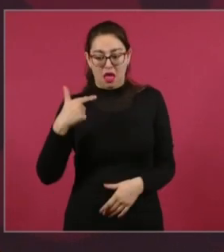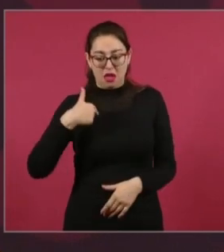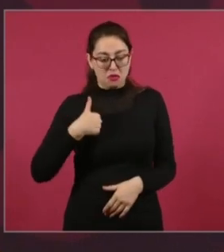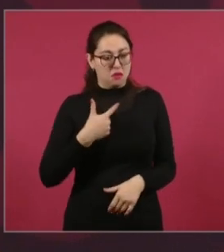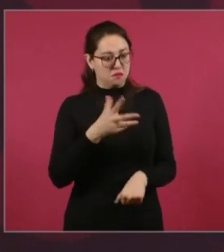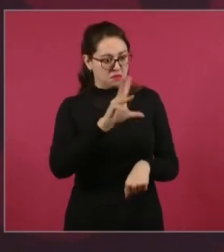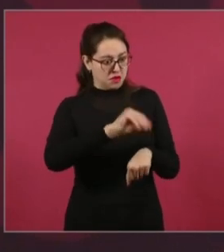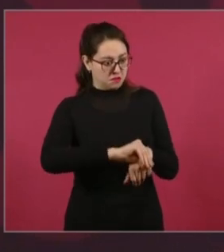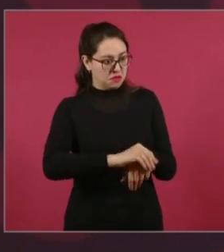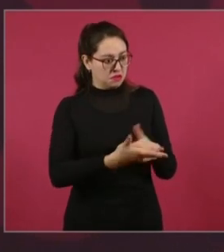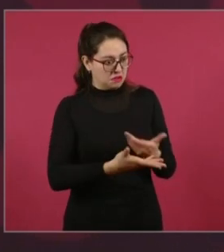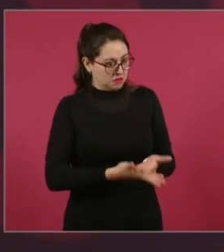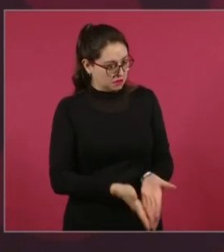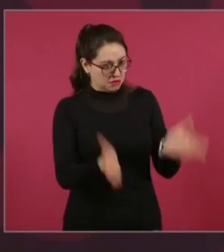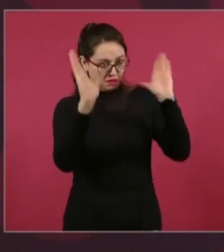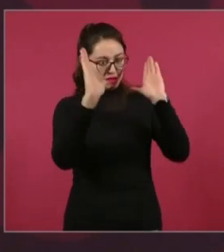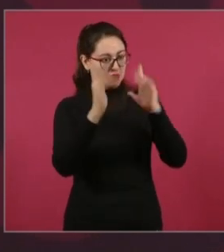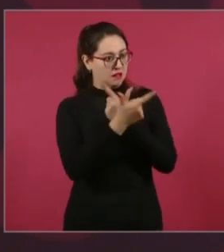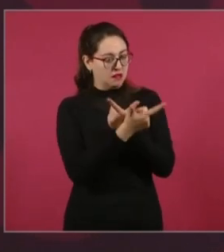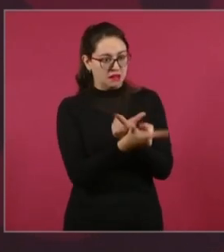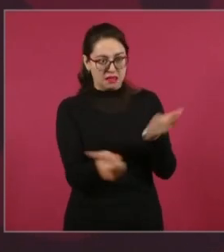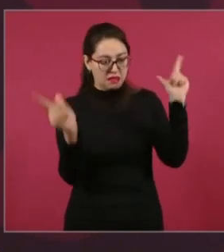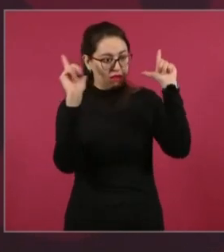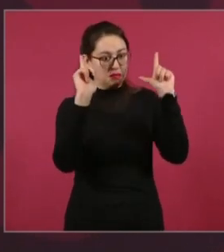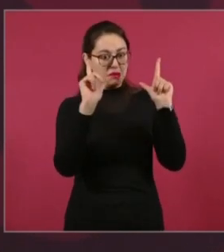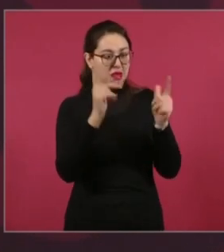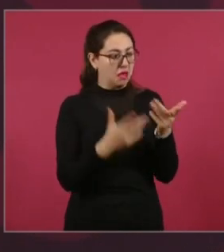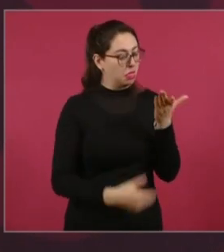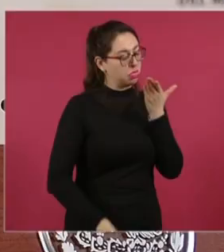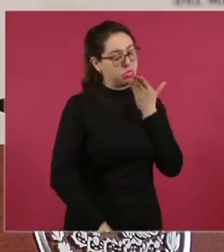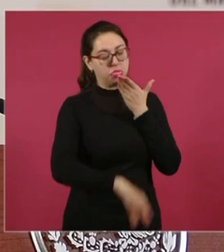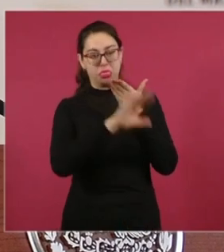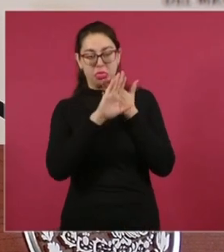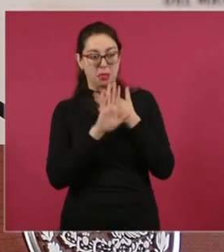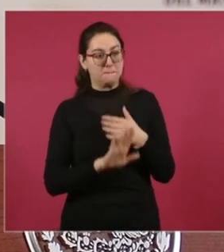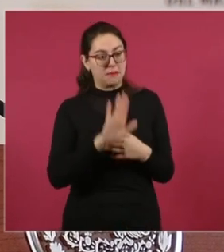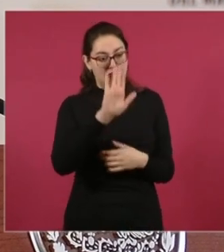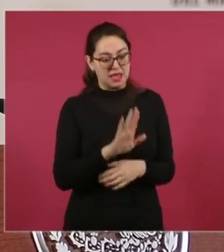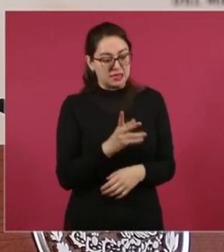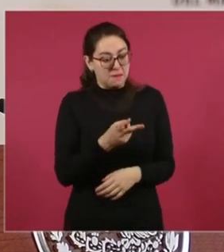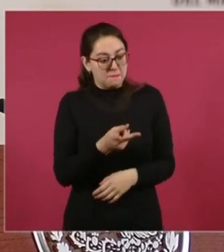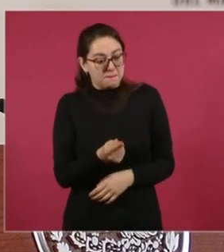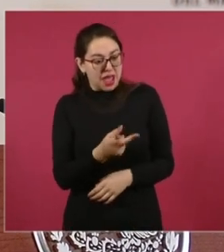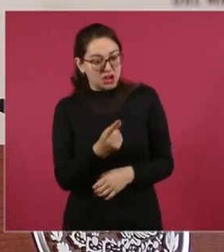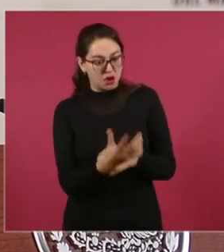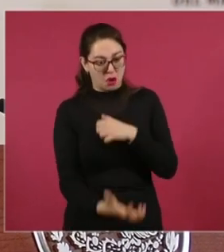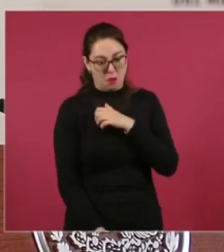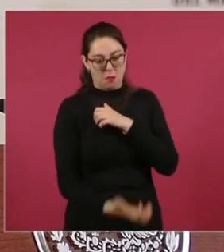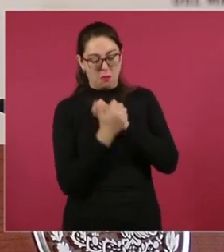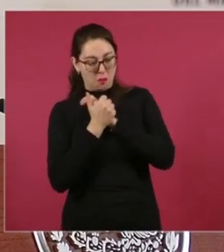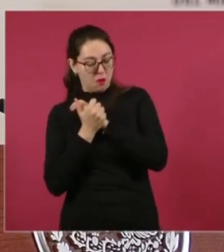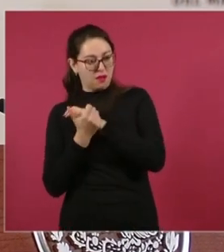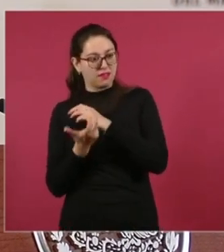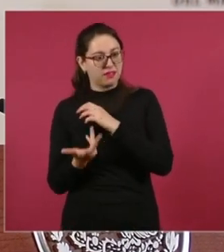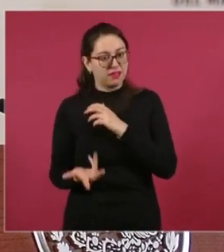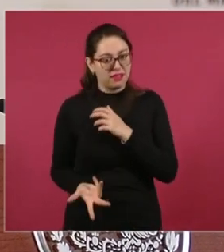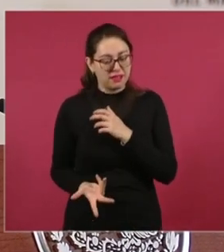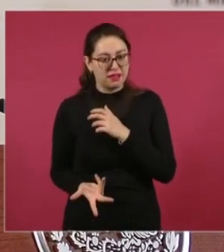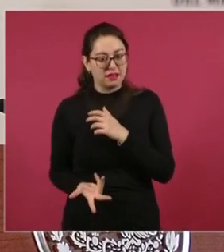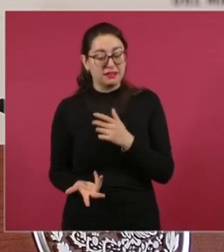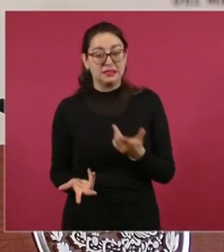lo perdonaron, ese es uno de los crímenes más